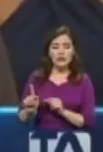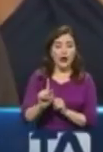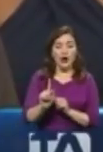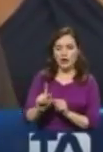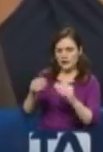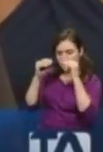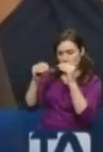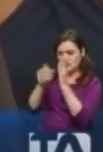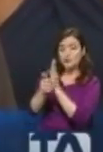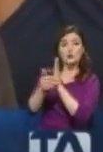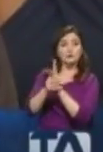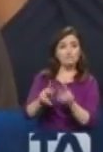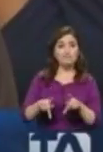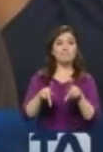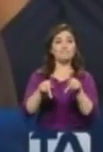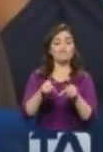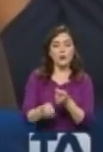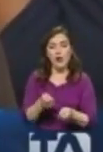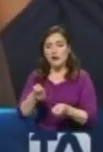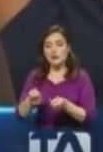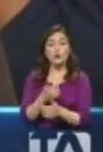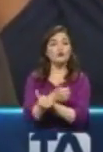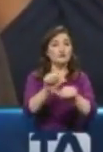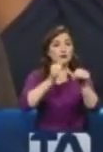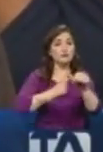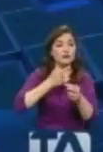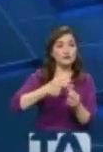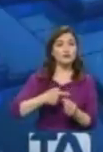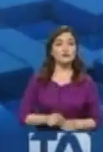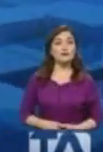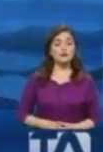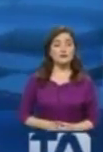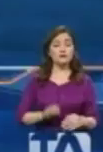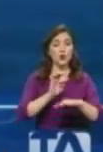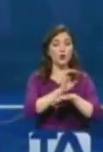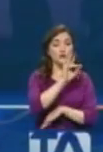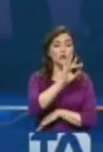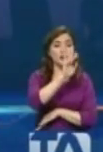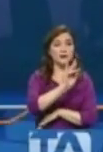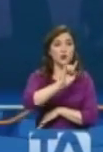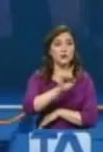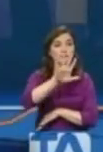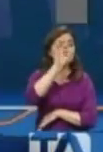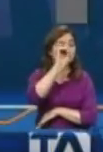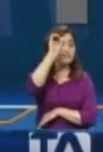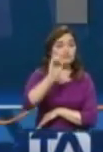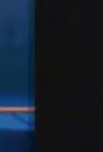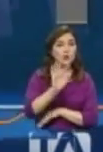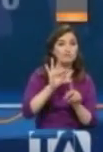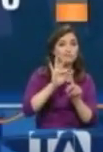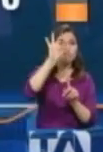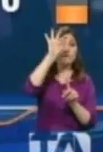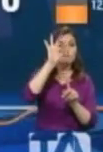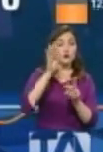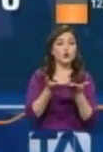capacitaciones y ya tienen sus permisos como comerciantes autónomos de la ciudad de Quito. En Ecuador, el 87,5% de los refugiados